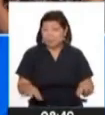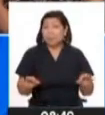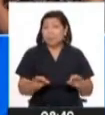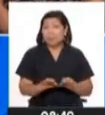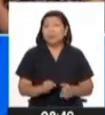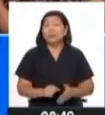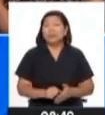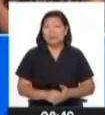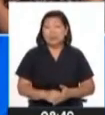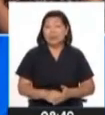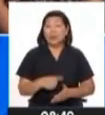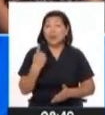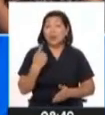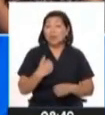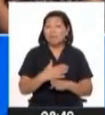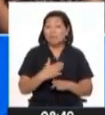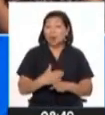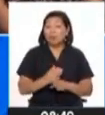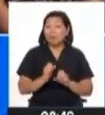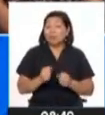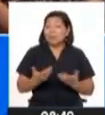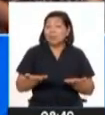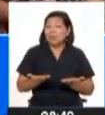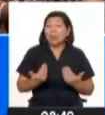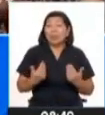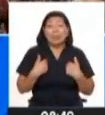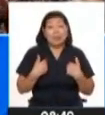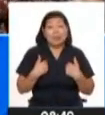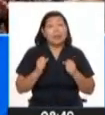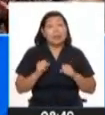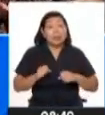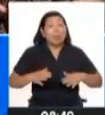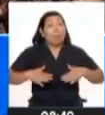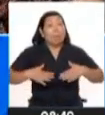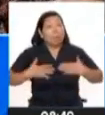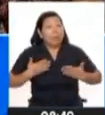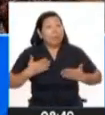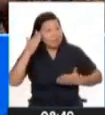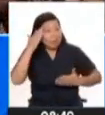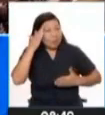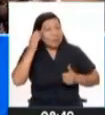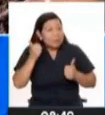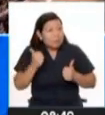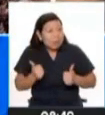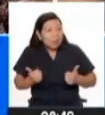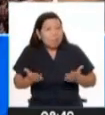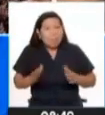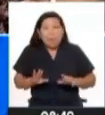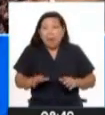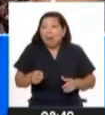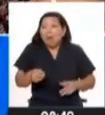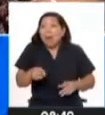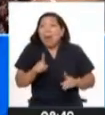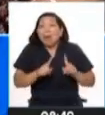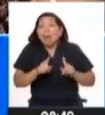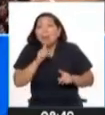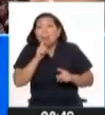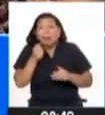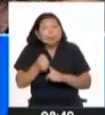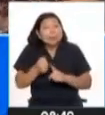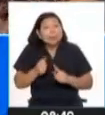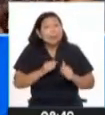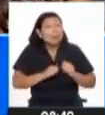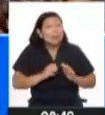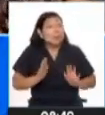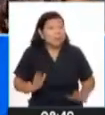importantísimo porque es el único medio que nosotros vamos a tener para poder saber si está ocurriendo o no tal violencia, ¿no?